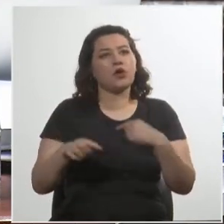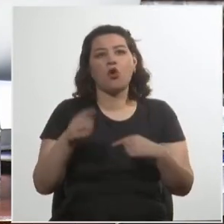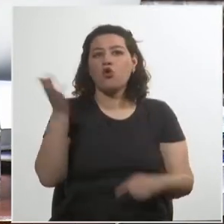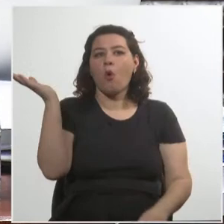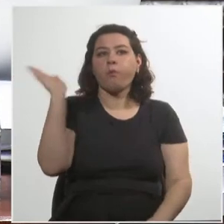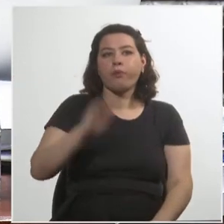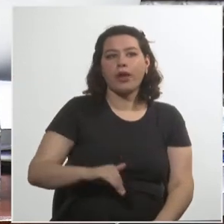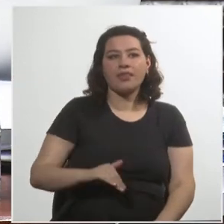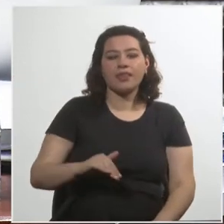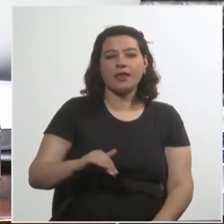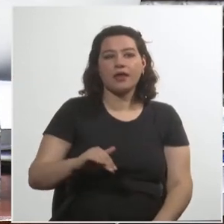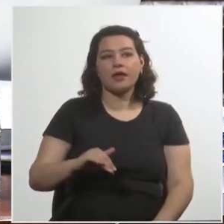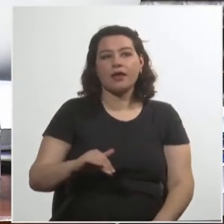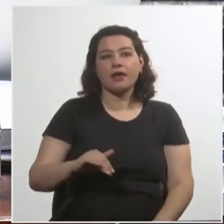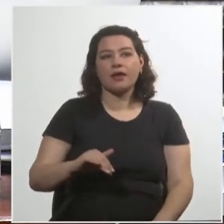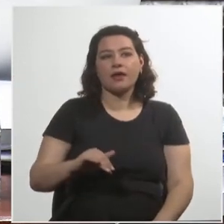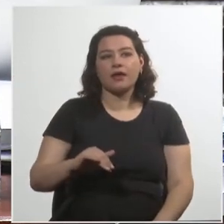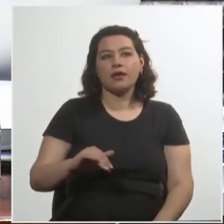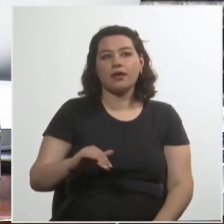se puede negar